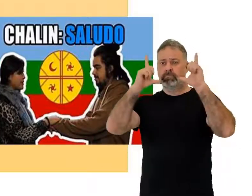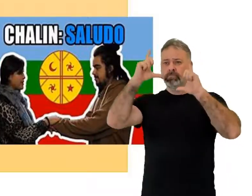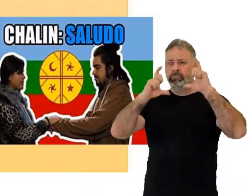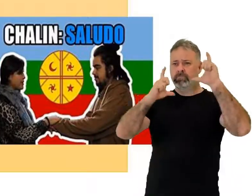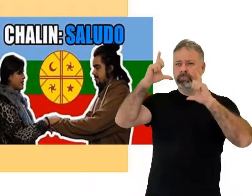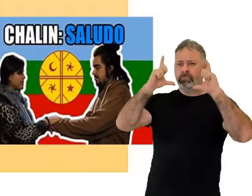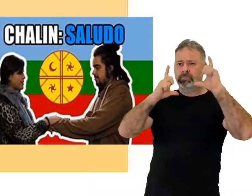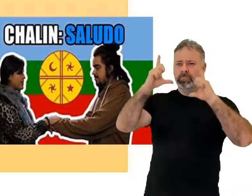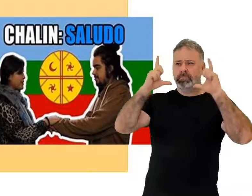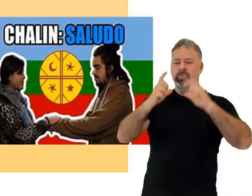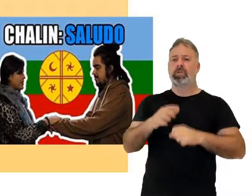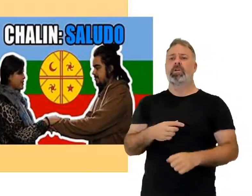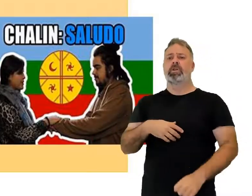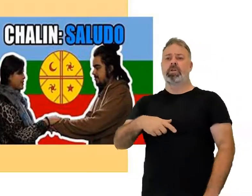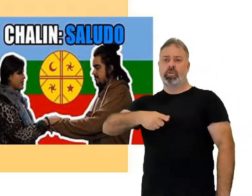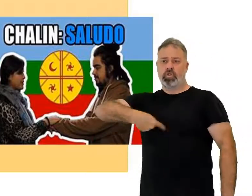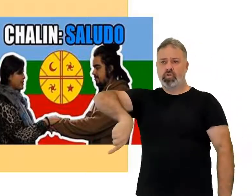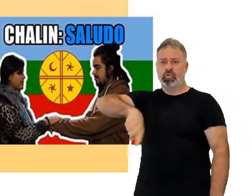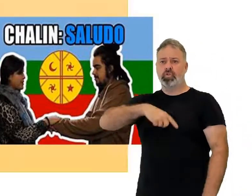resaltamos